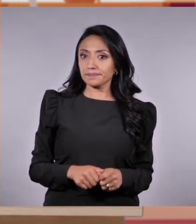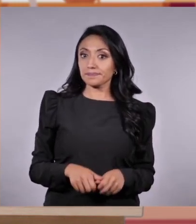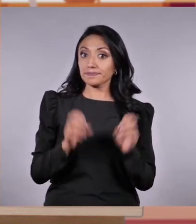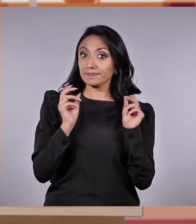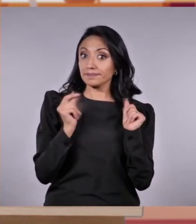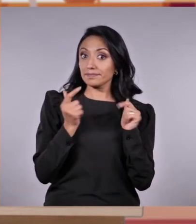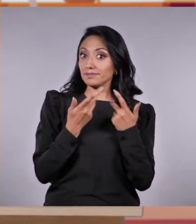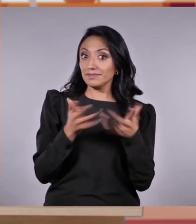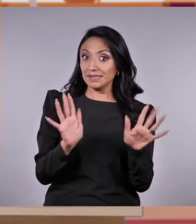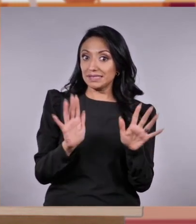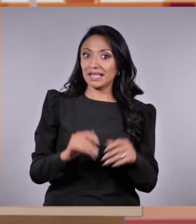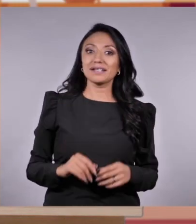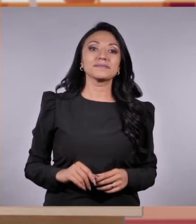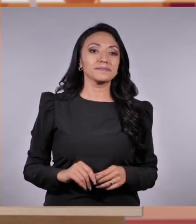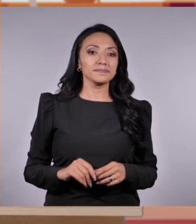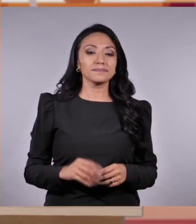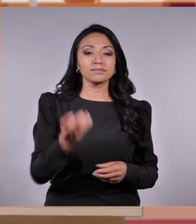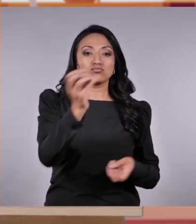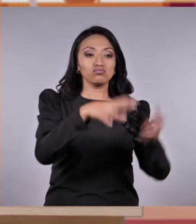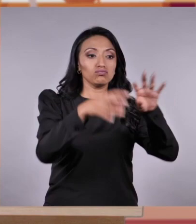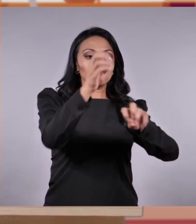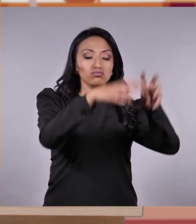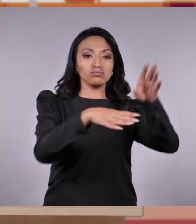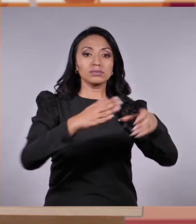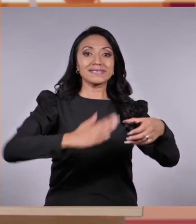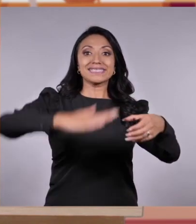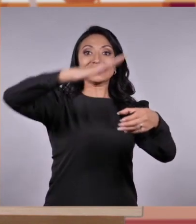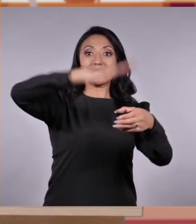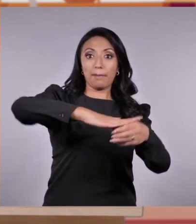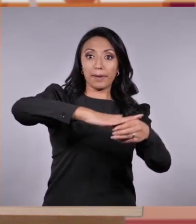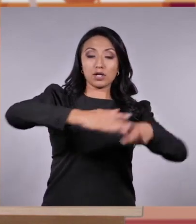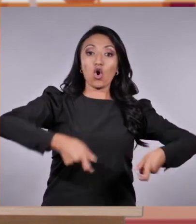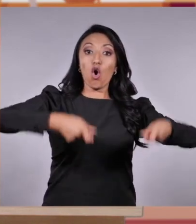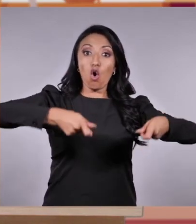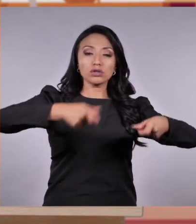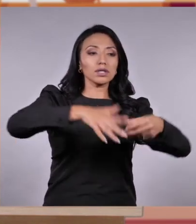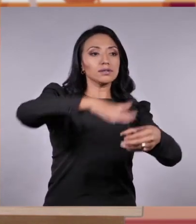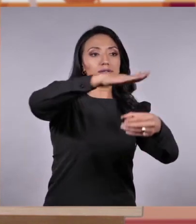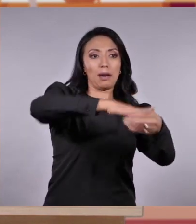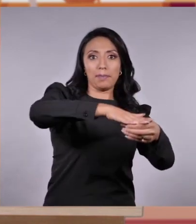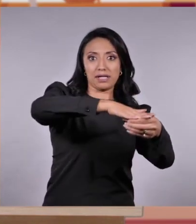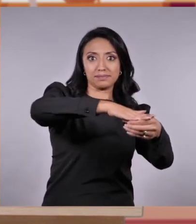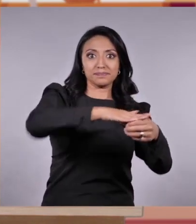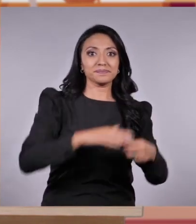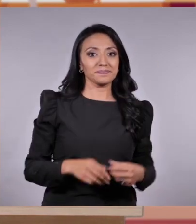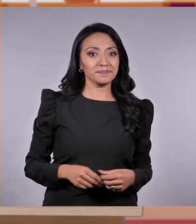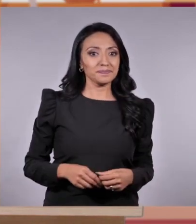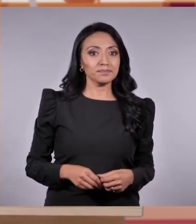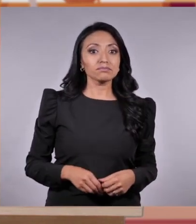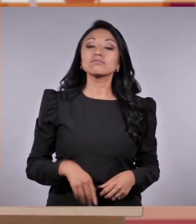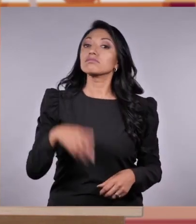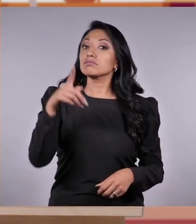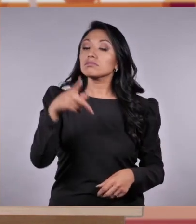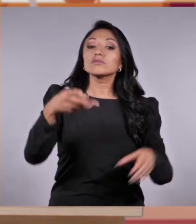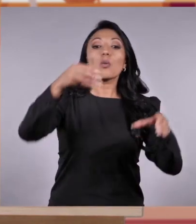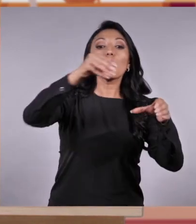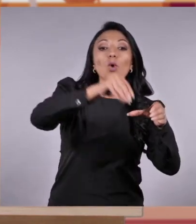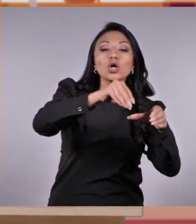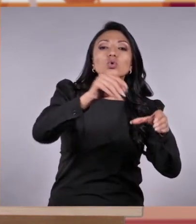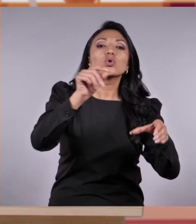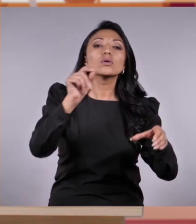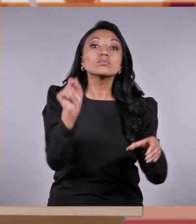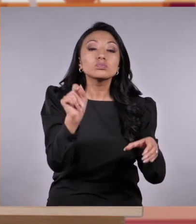olla! ¡Y le tapas, tapa la olla! ¡Muy bien! También vamos a